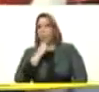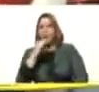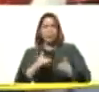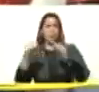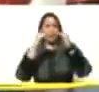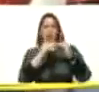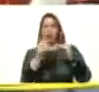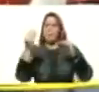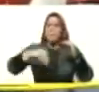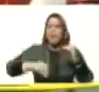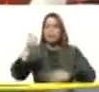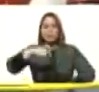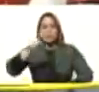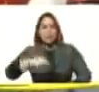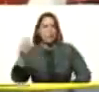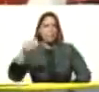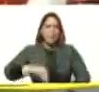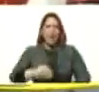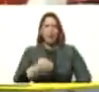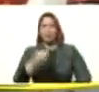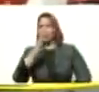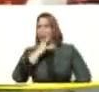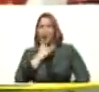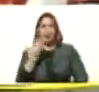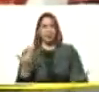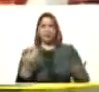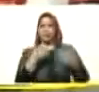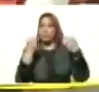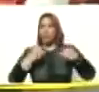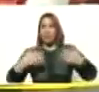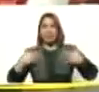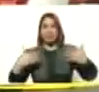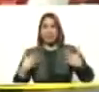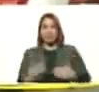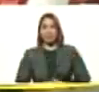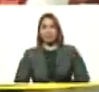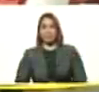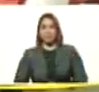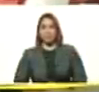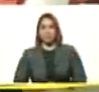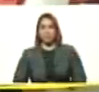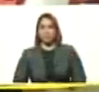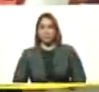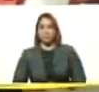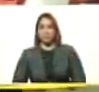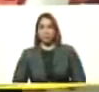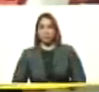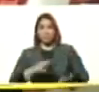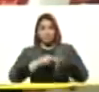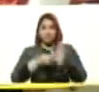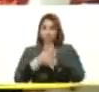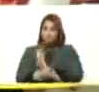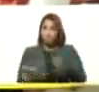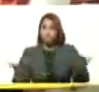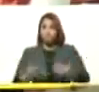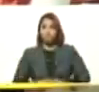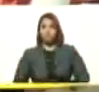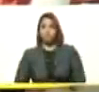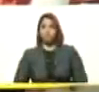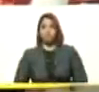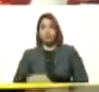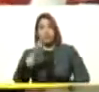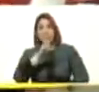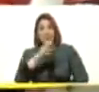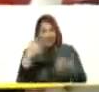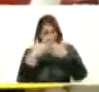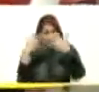más necesidad, más infelicidad. Es así, es así. Con la guerra